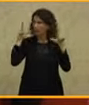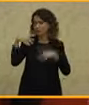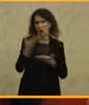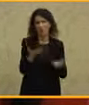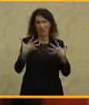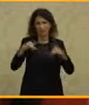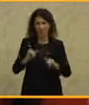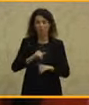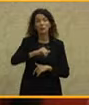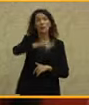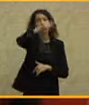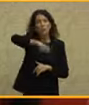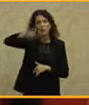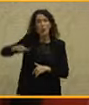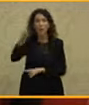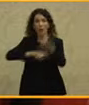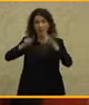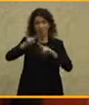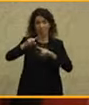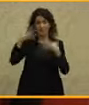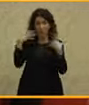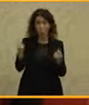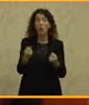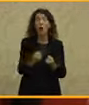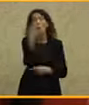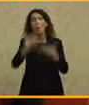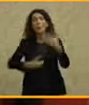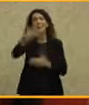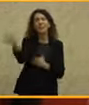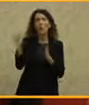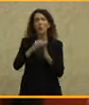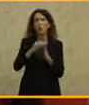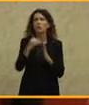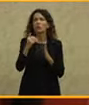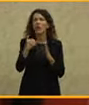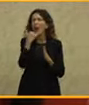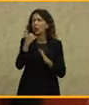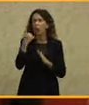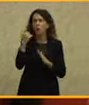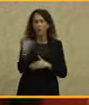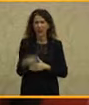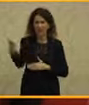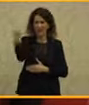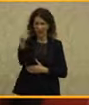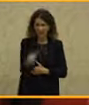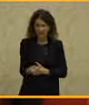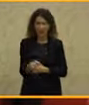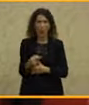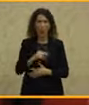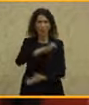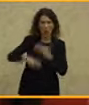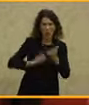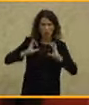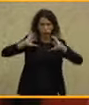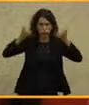Cuando una persona con problema de salud sale en algún periódico, siempre es por algo malo. Siempre es por algo violento.